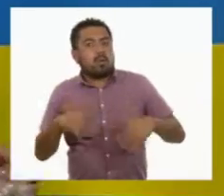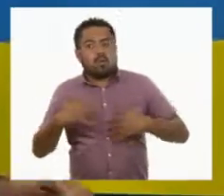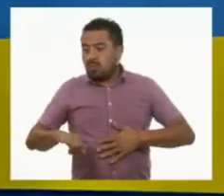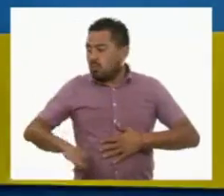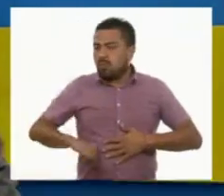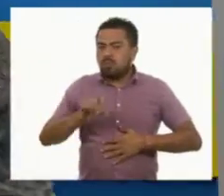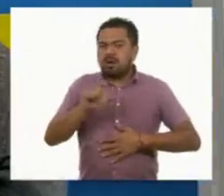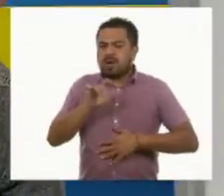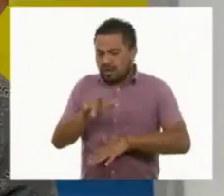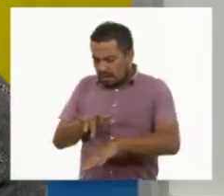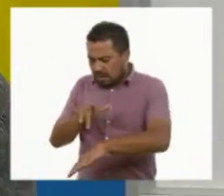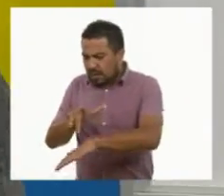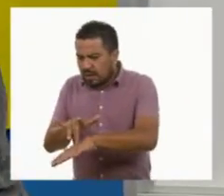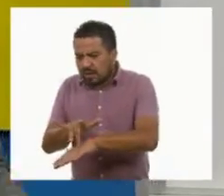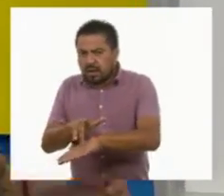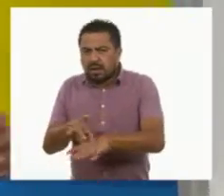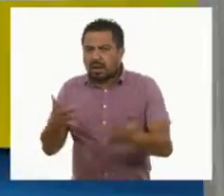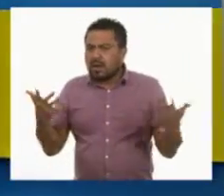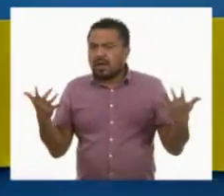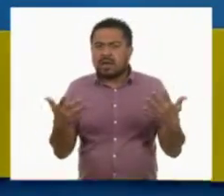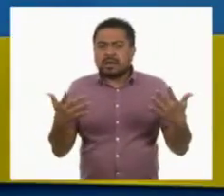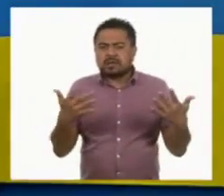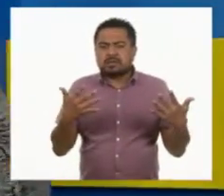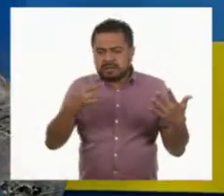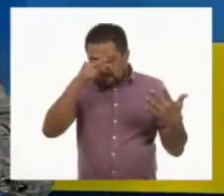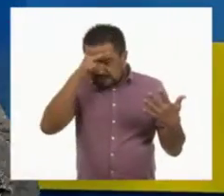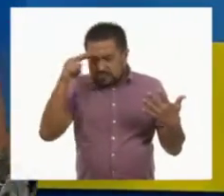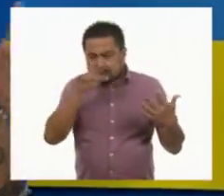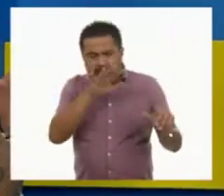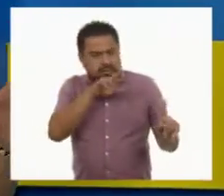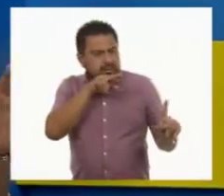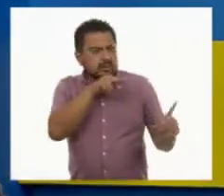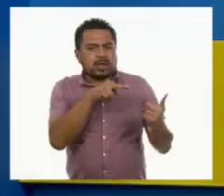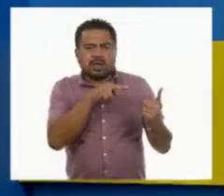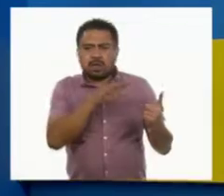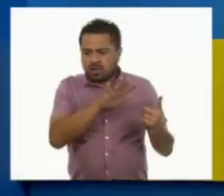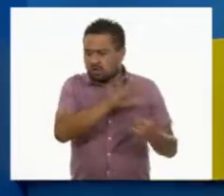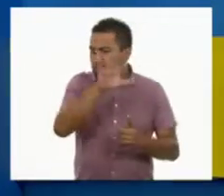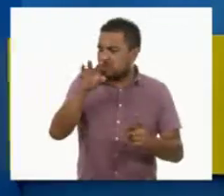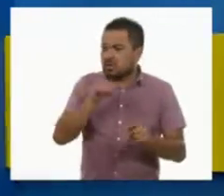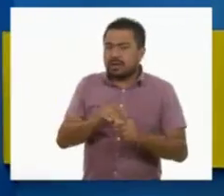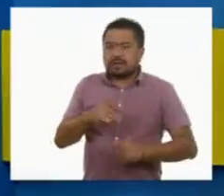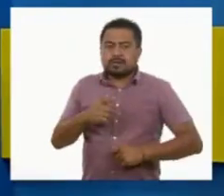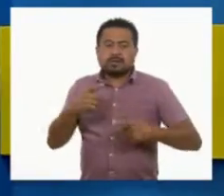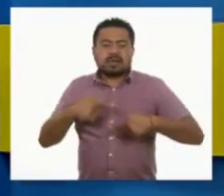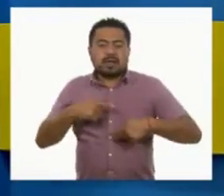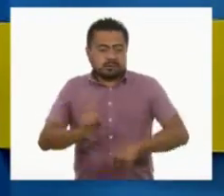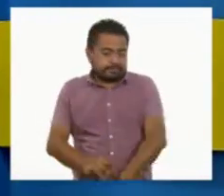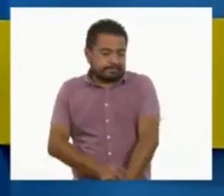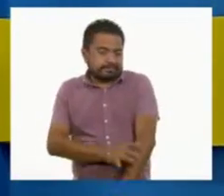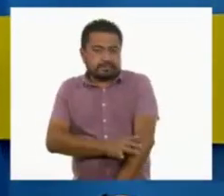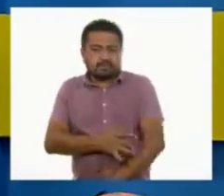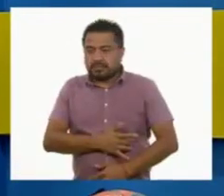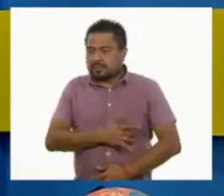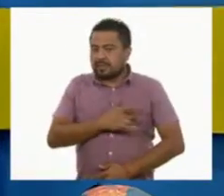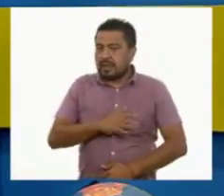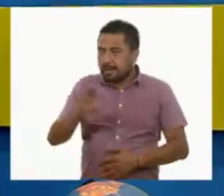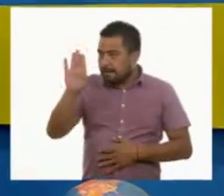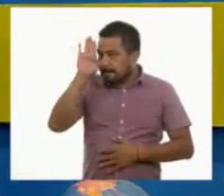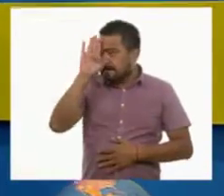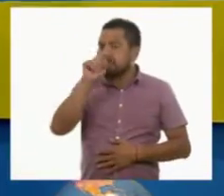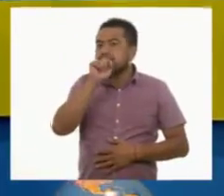Cuando la toqué, me llegó una visión de un México donde todas las personas expresan sus emociones y sentimientos y